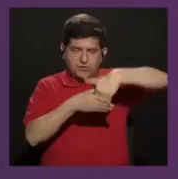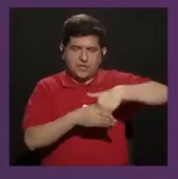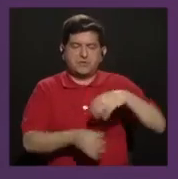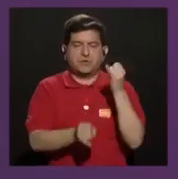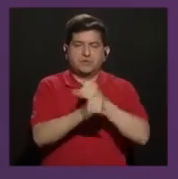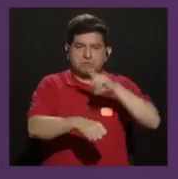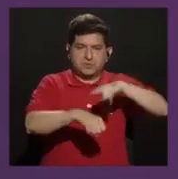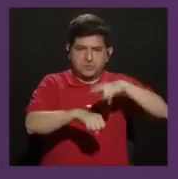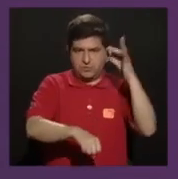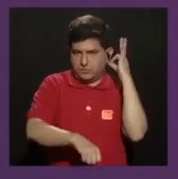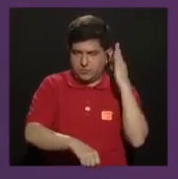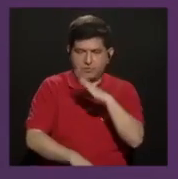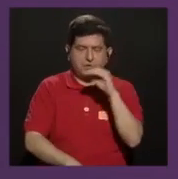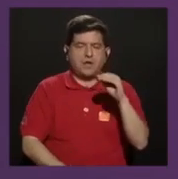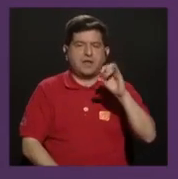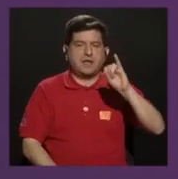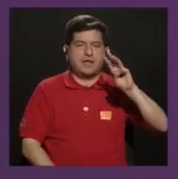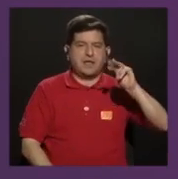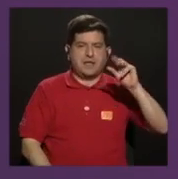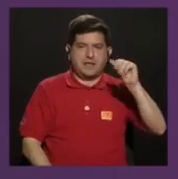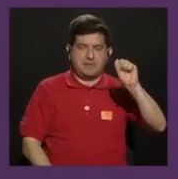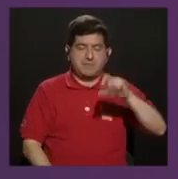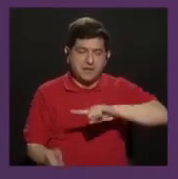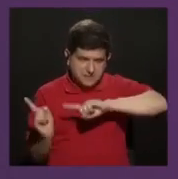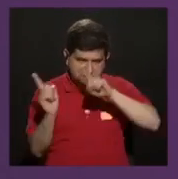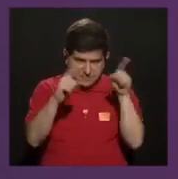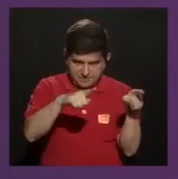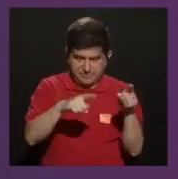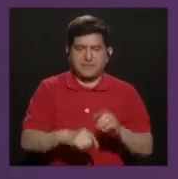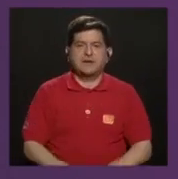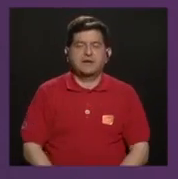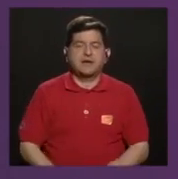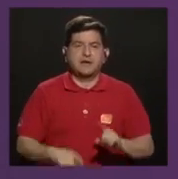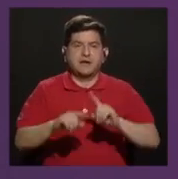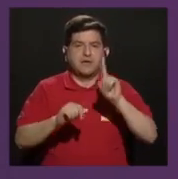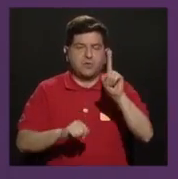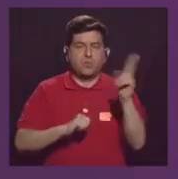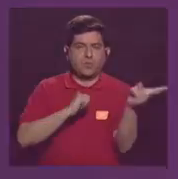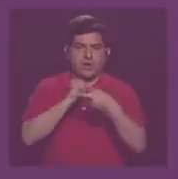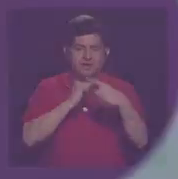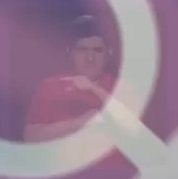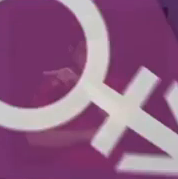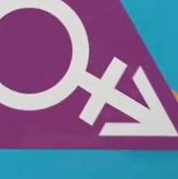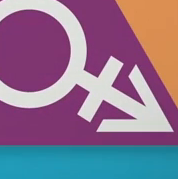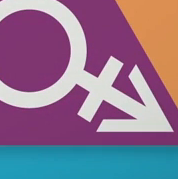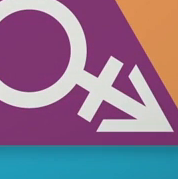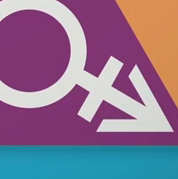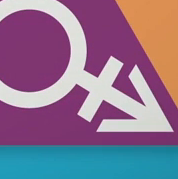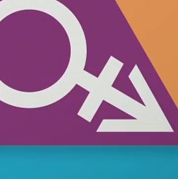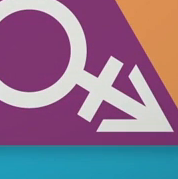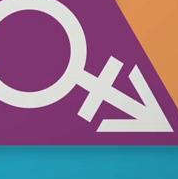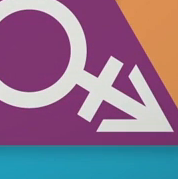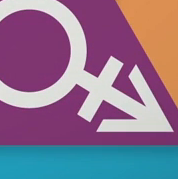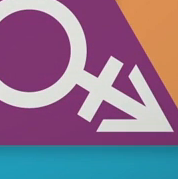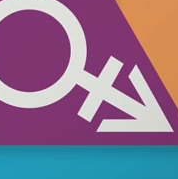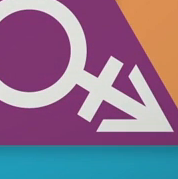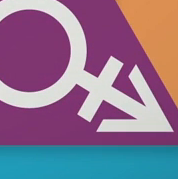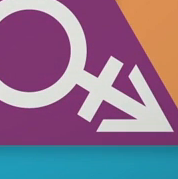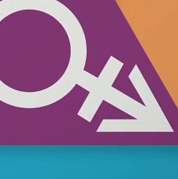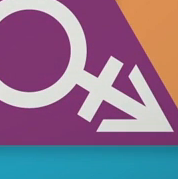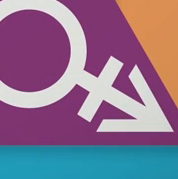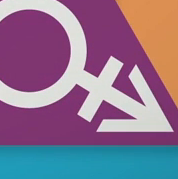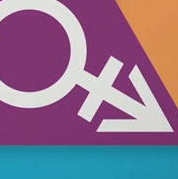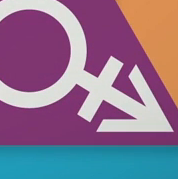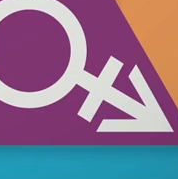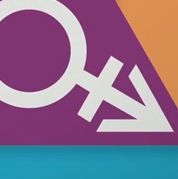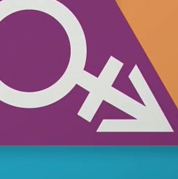IMAS, en el cual las chicas están yendo a una sesión por semana donde reciben formación humana toda la semana. Entonces, en sí,